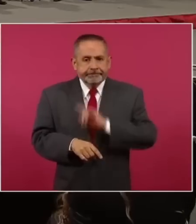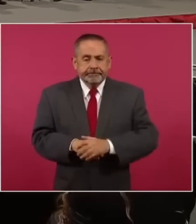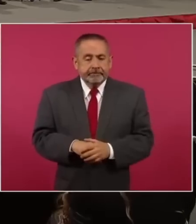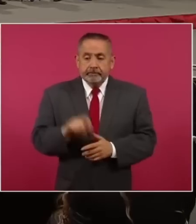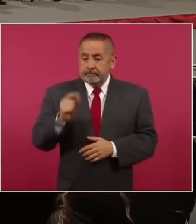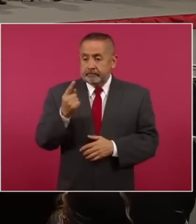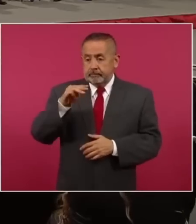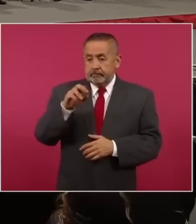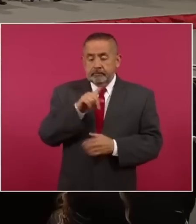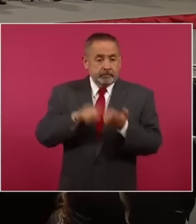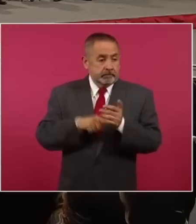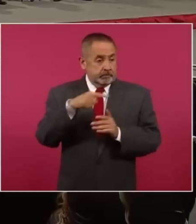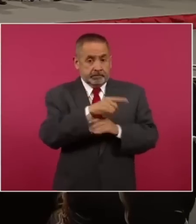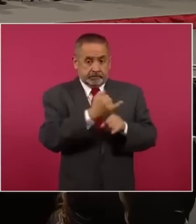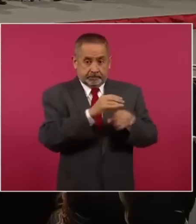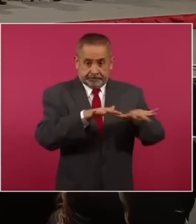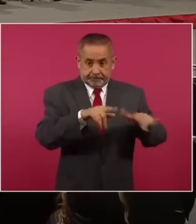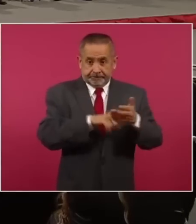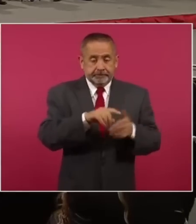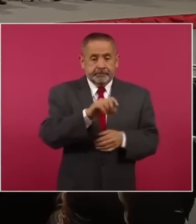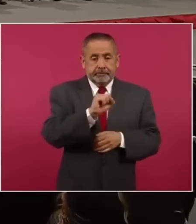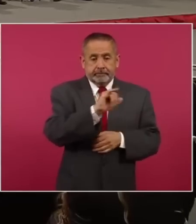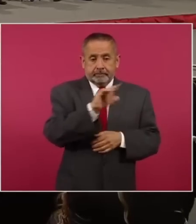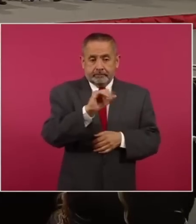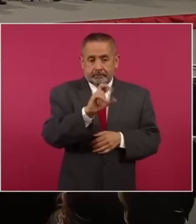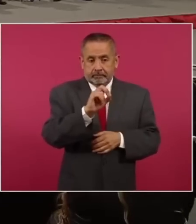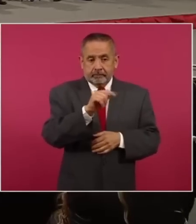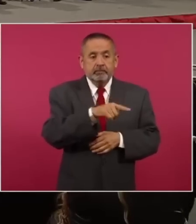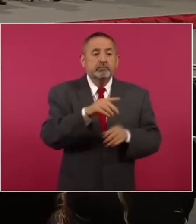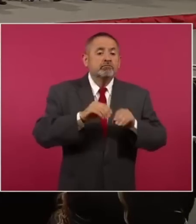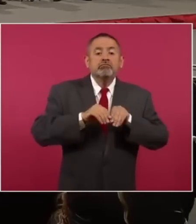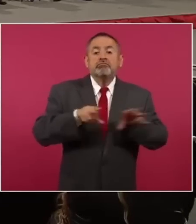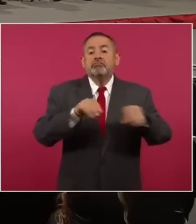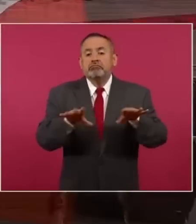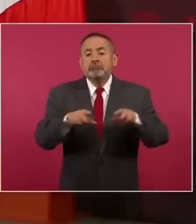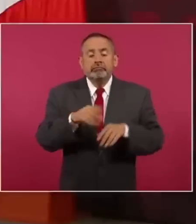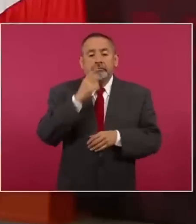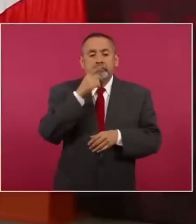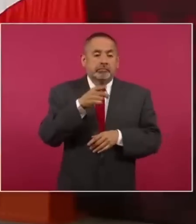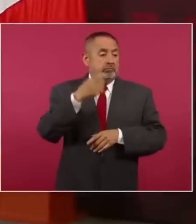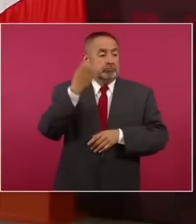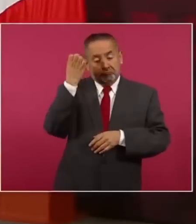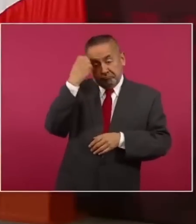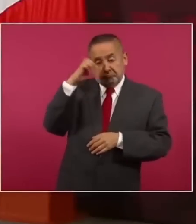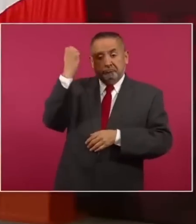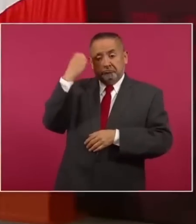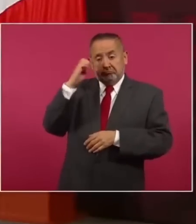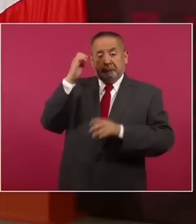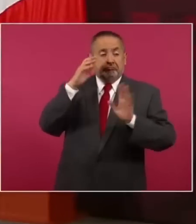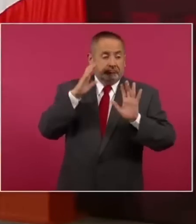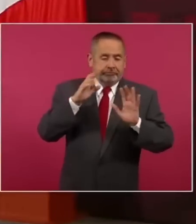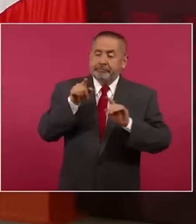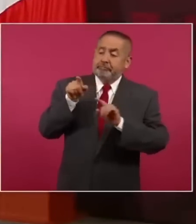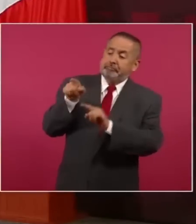de marzo pasado, el medio digital La Silla Rota publicó una nota en la que un supuesto experto afirma que el Banco